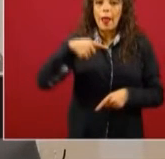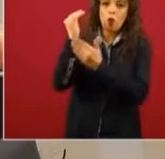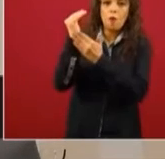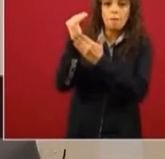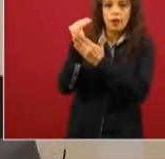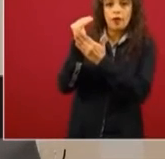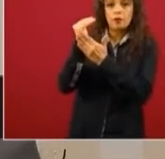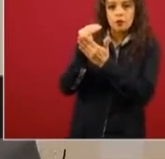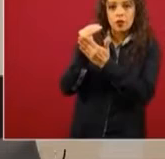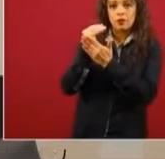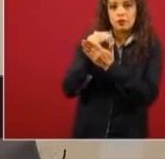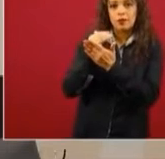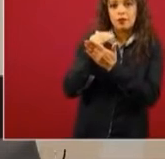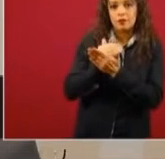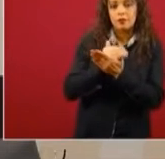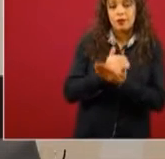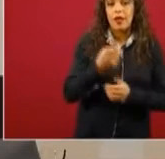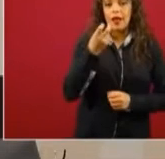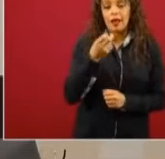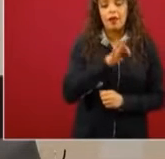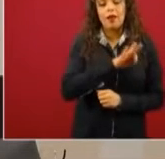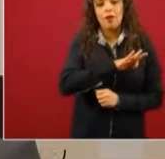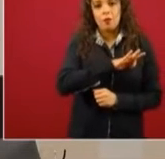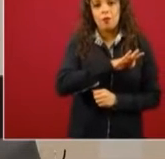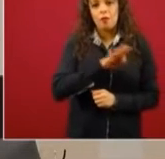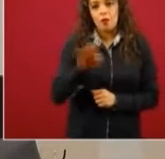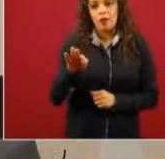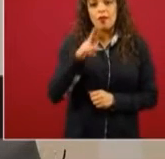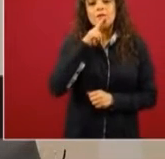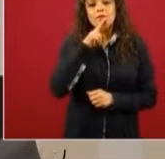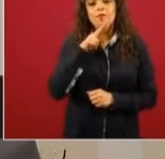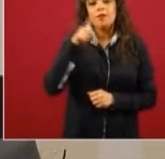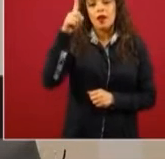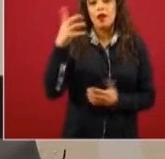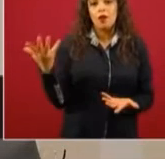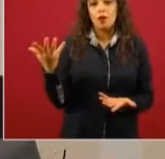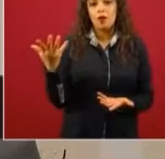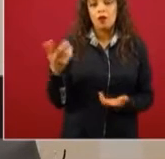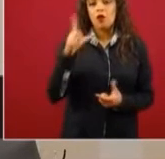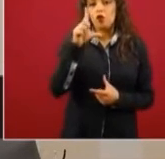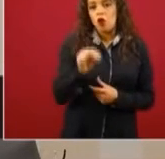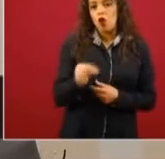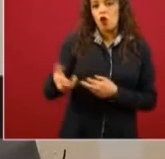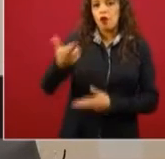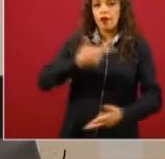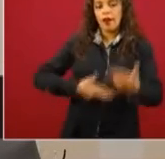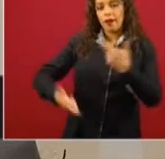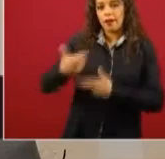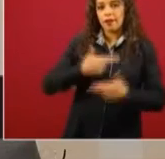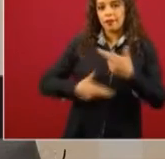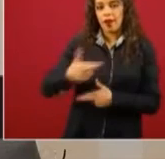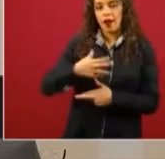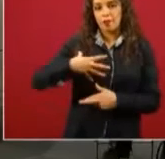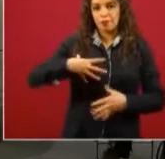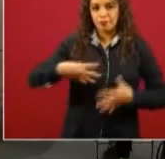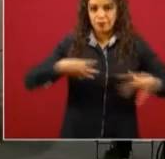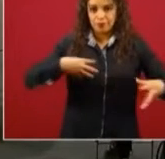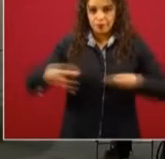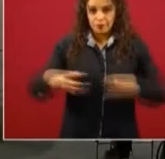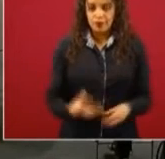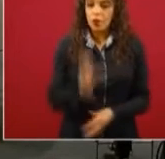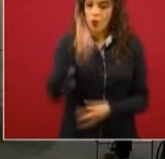respecto a un parámetro estadístico que permite modelar fenómenos naturales, sociales y psicológicos. Para poder determinar